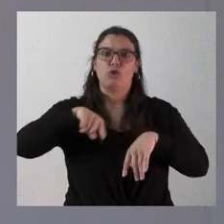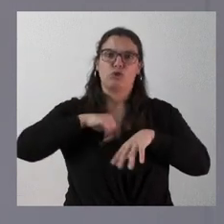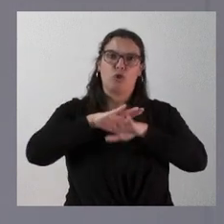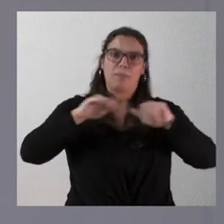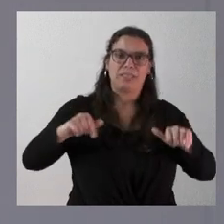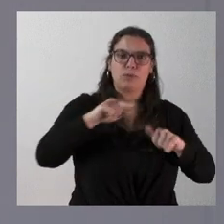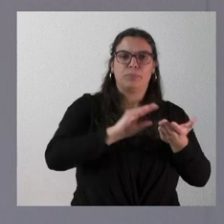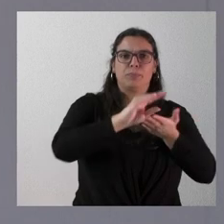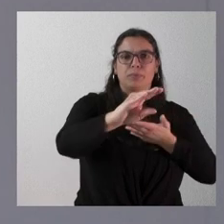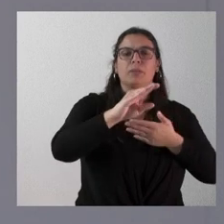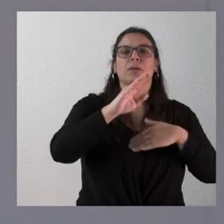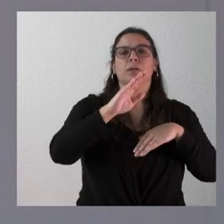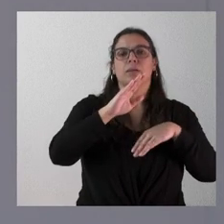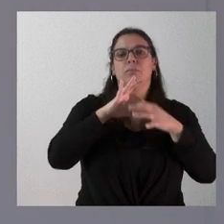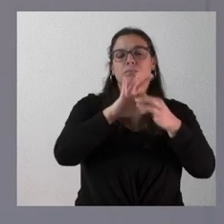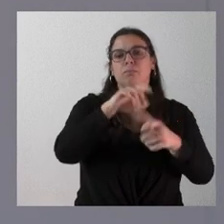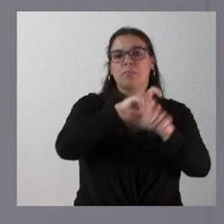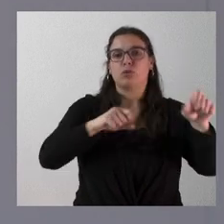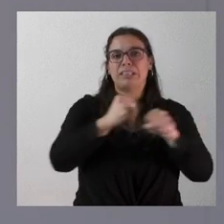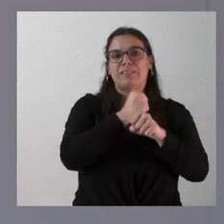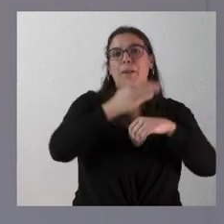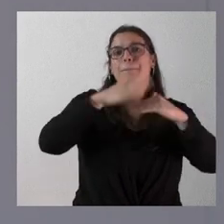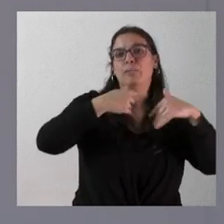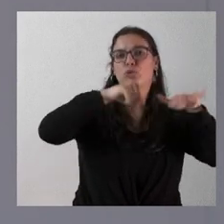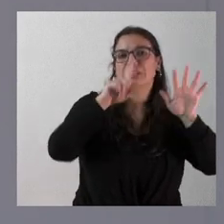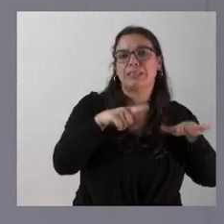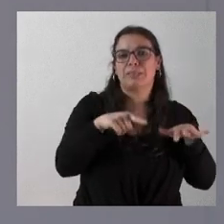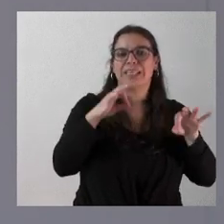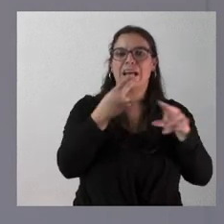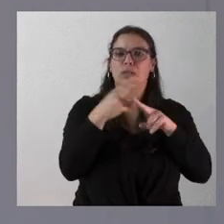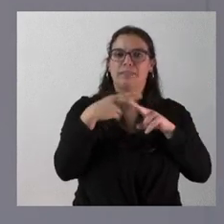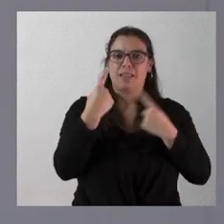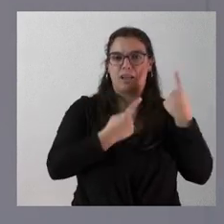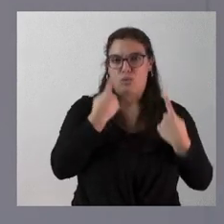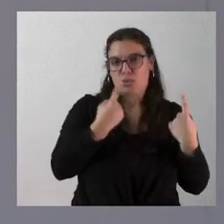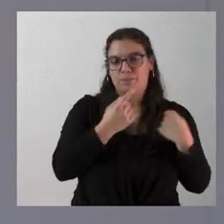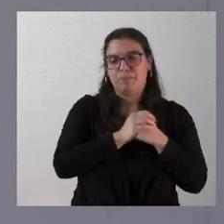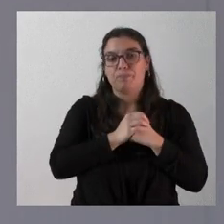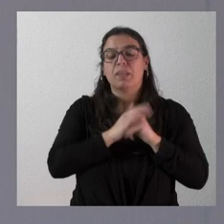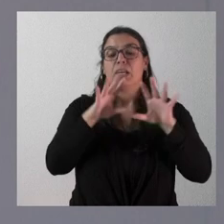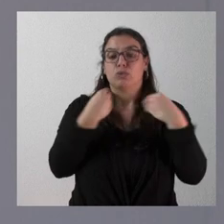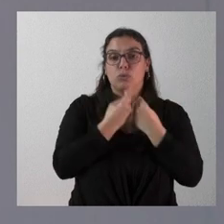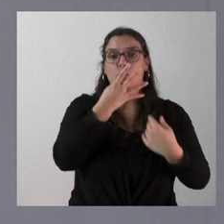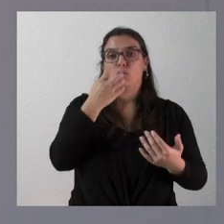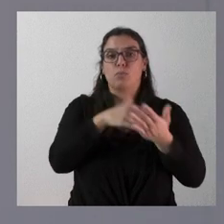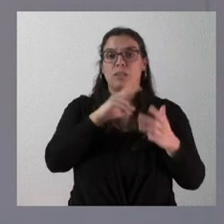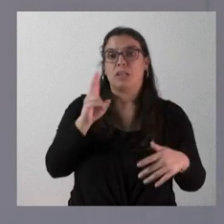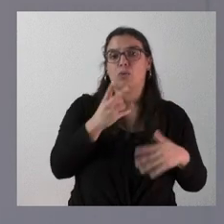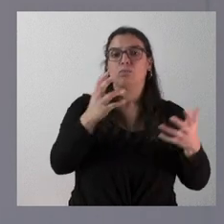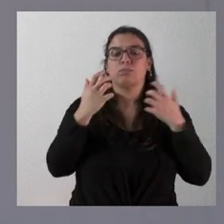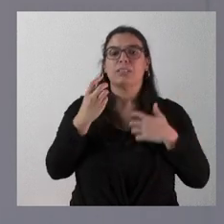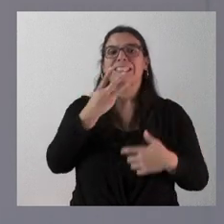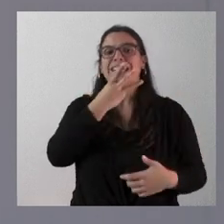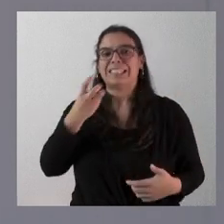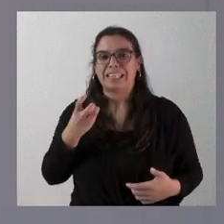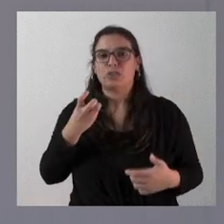de prestaciones que corresponde a las personas que han trabajado al menos seis meses en terminadas actividades por tanto 400.000 euros que van a beneficiar a